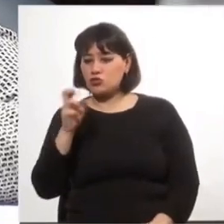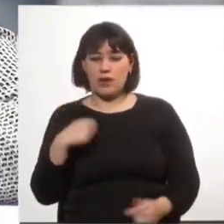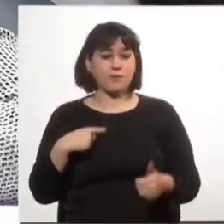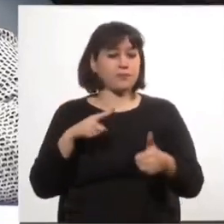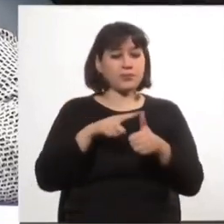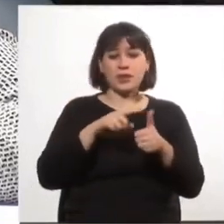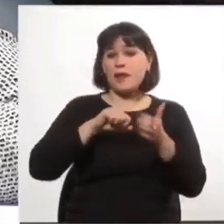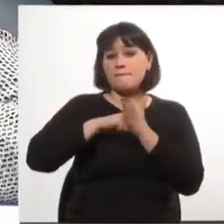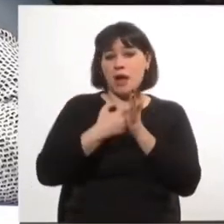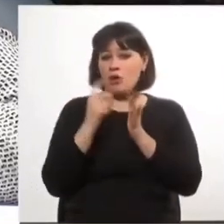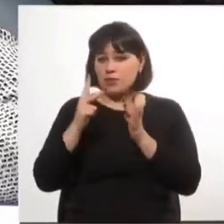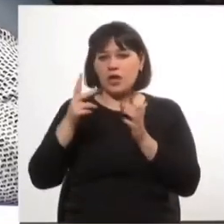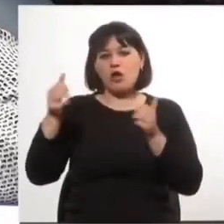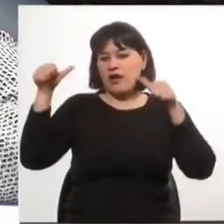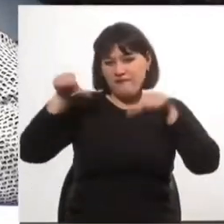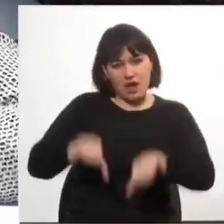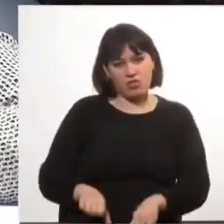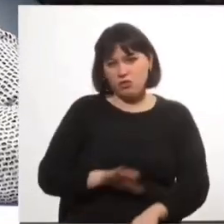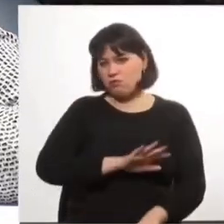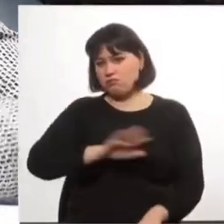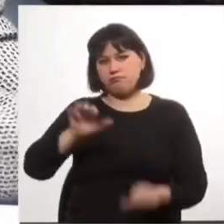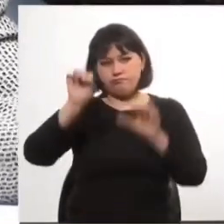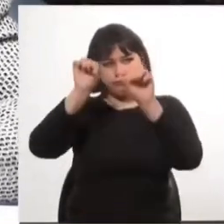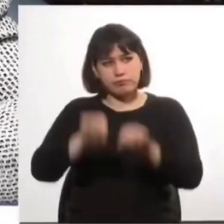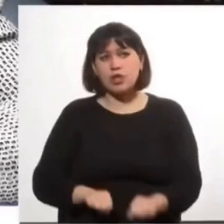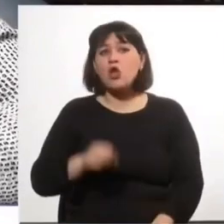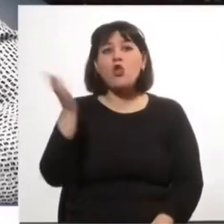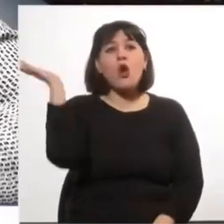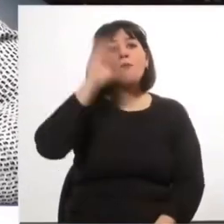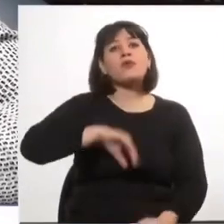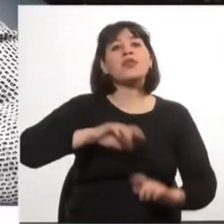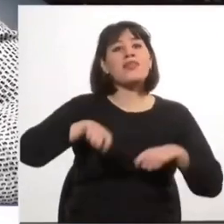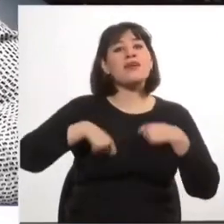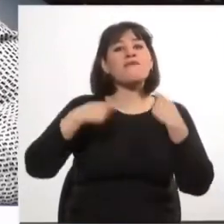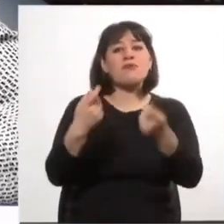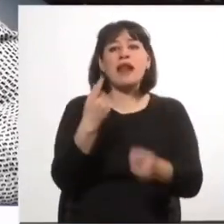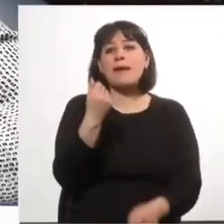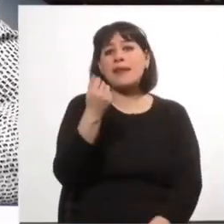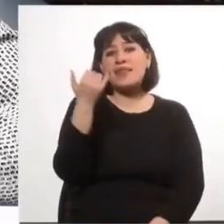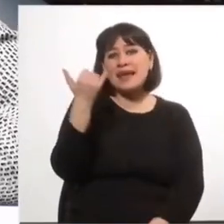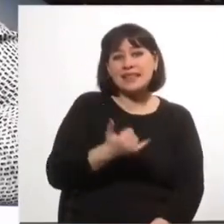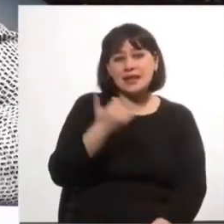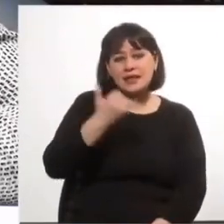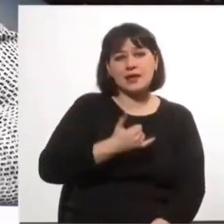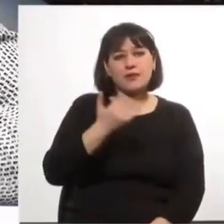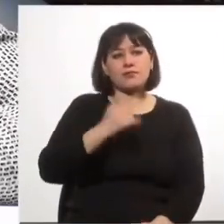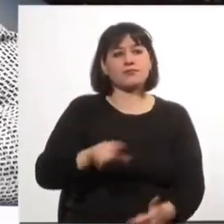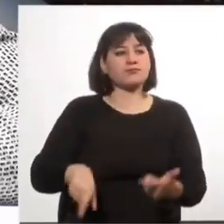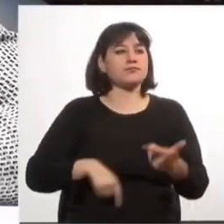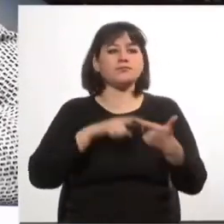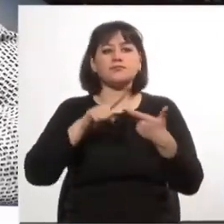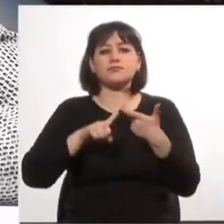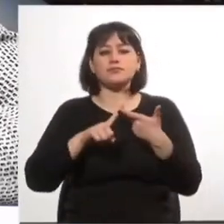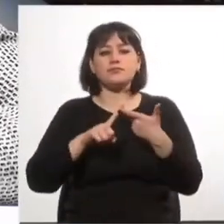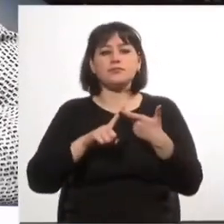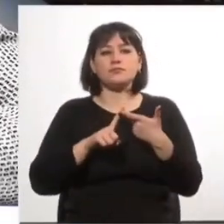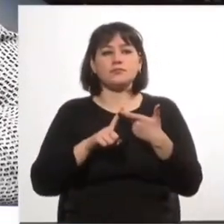hipotecario quebrado que no podía devolver los depósitos que tenía, con